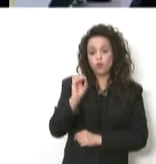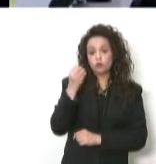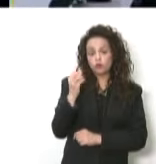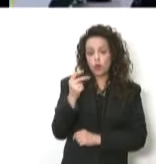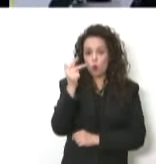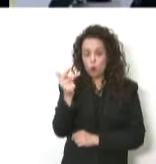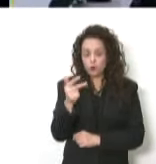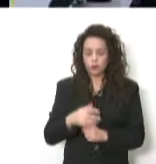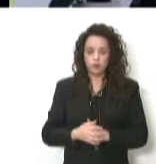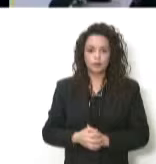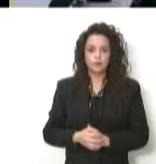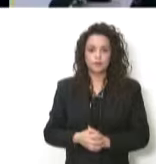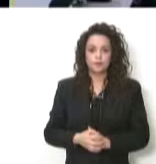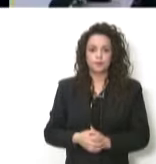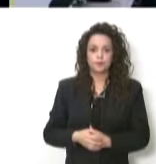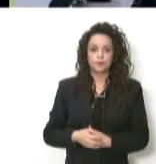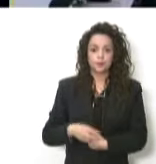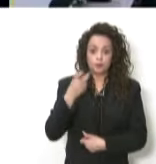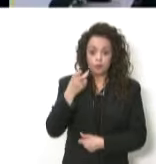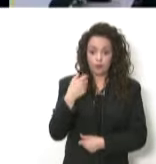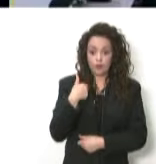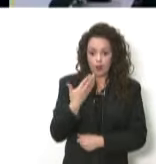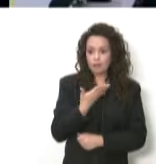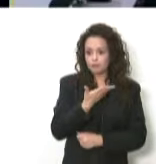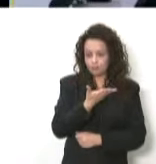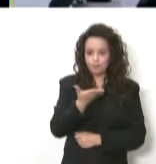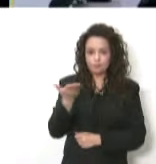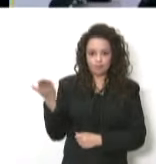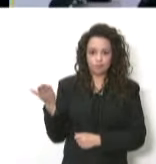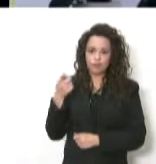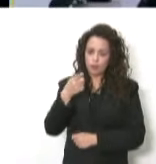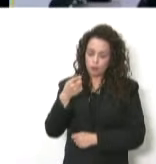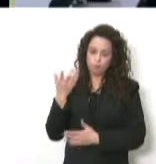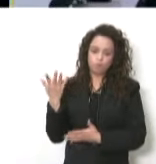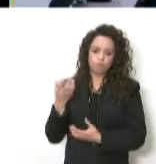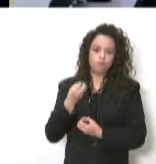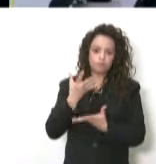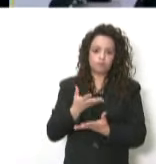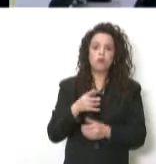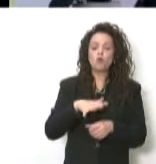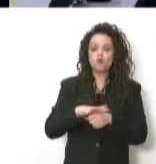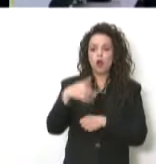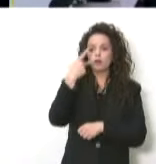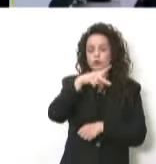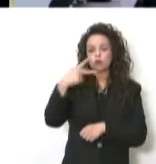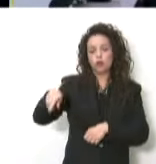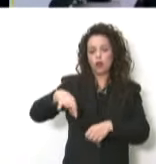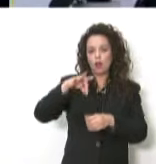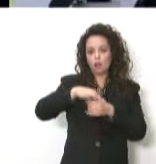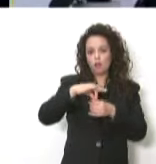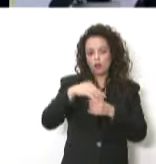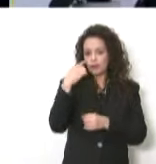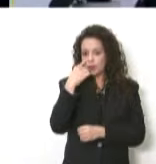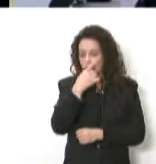ACT-PV-02-09-2020.08, por lo que solicito sean tan amables de expresar el sentido de su voto. Comisionado Guerra.